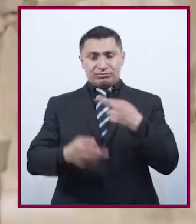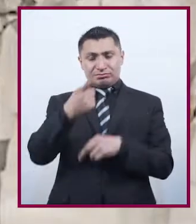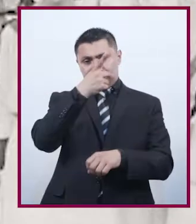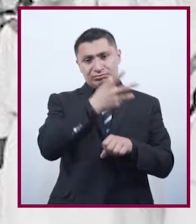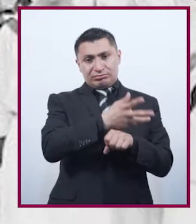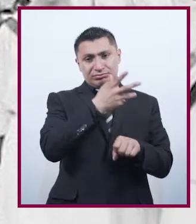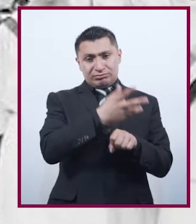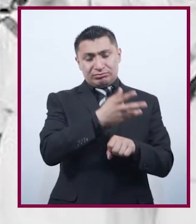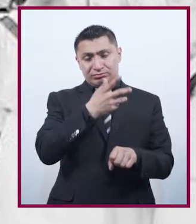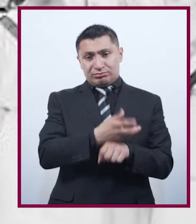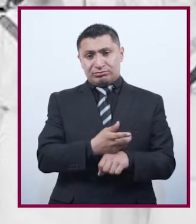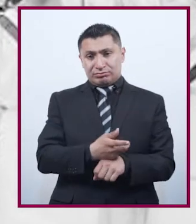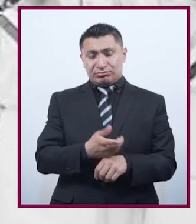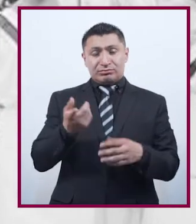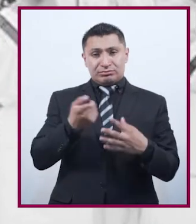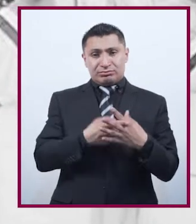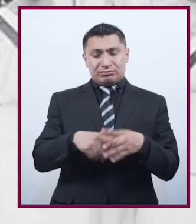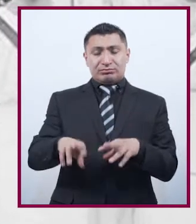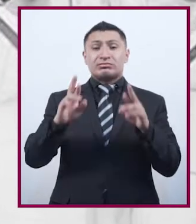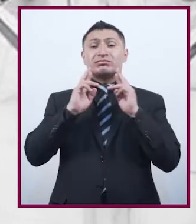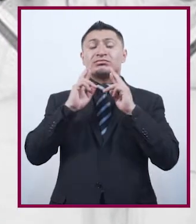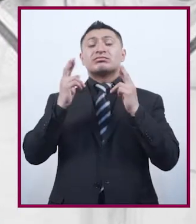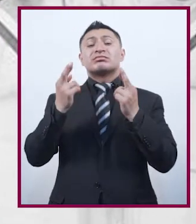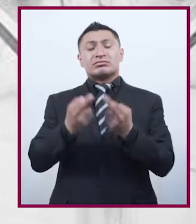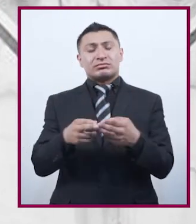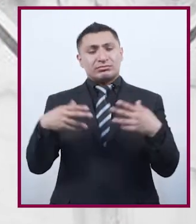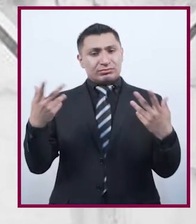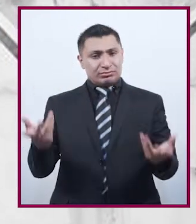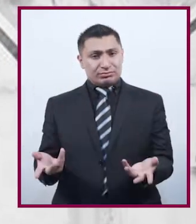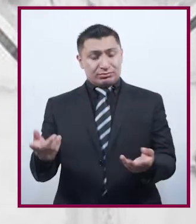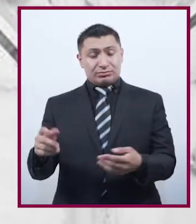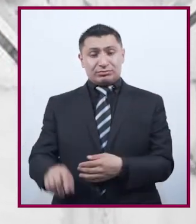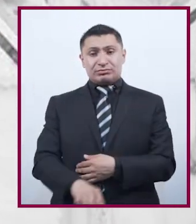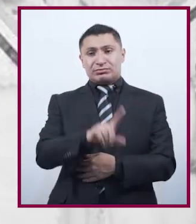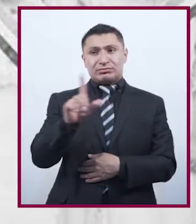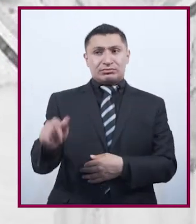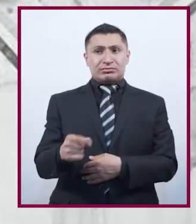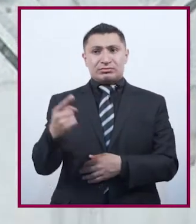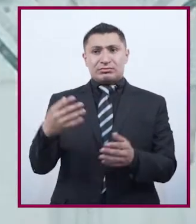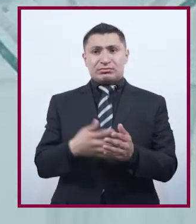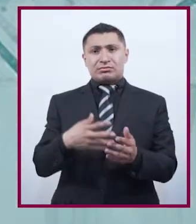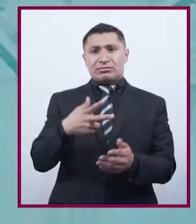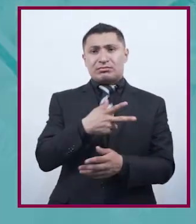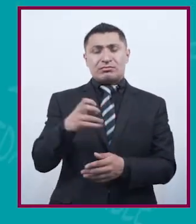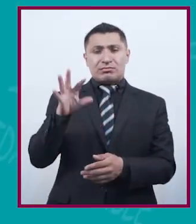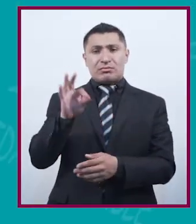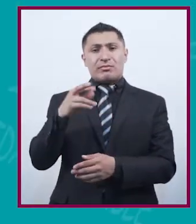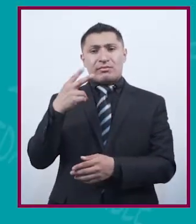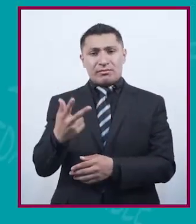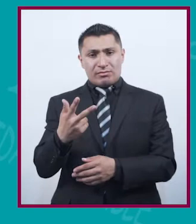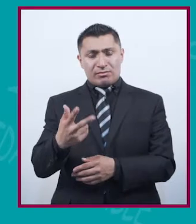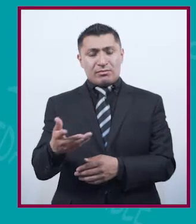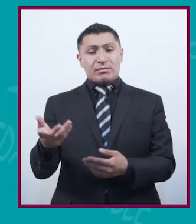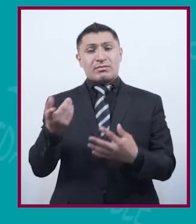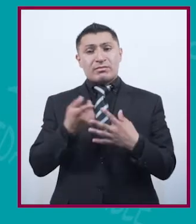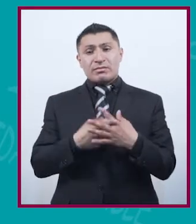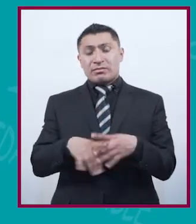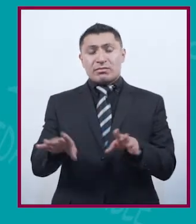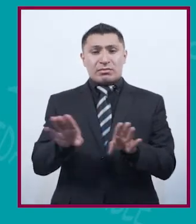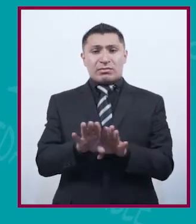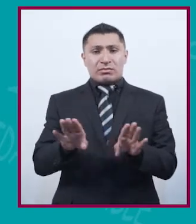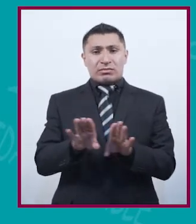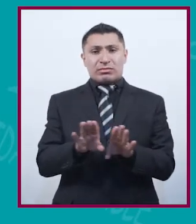Norteamérica, comienzan a reunirse y posteriormente en 1848 van a